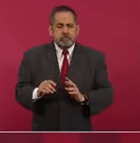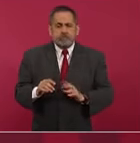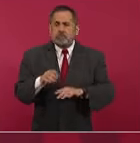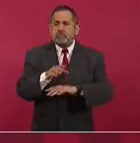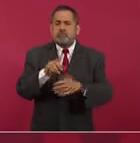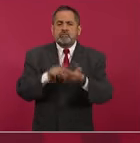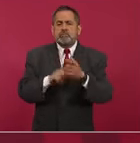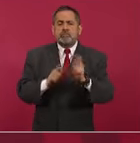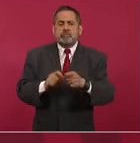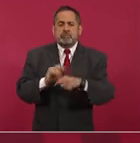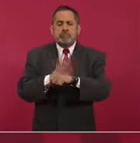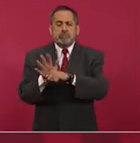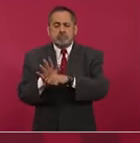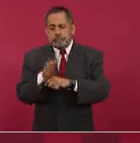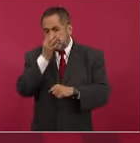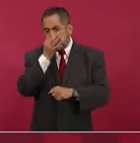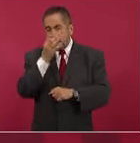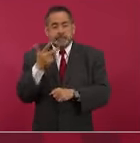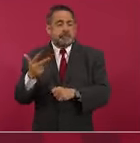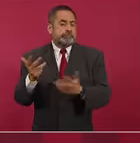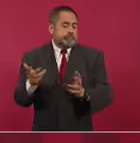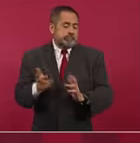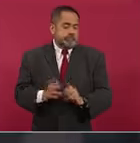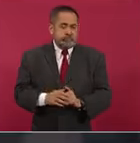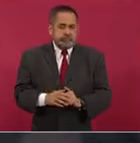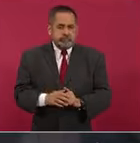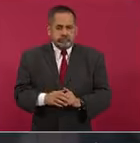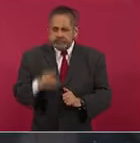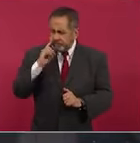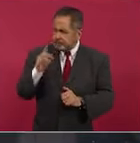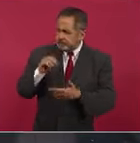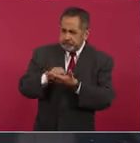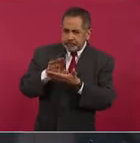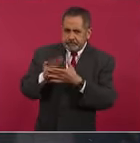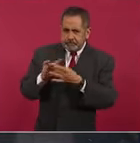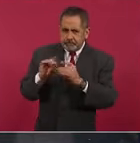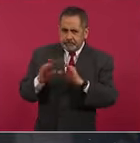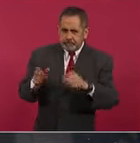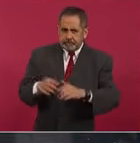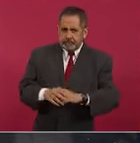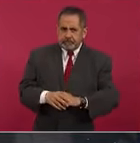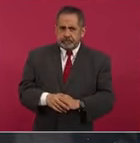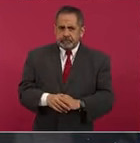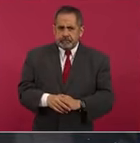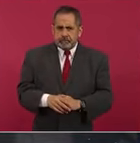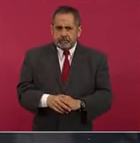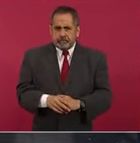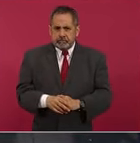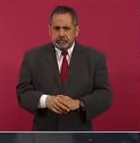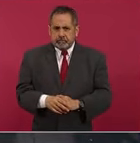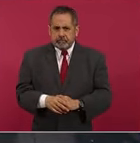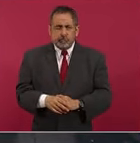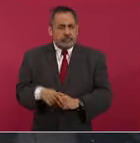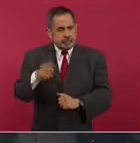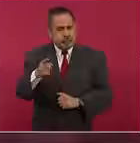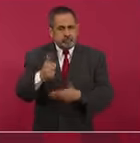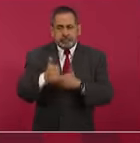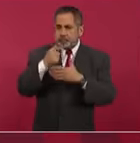asunto relacionado con COVID. ¿No tienes el dato? Sí. Por favor, porque esto